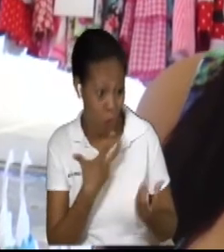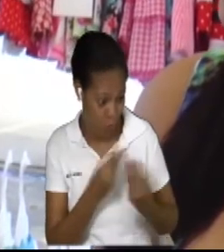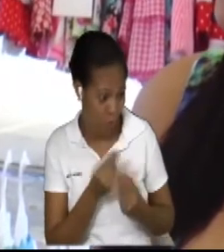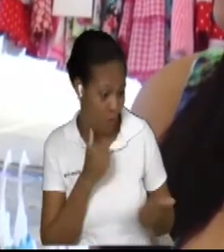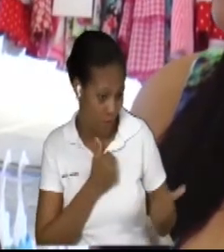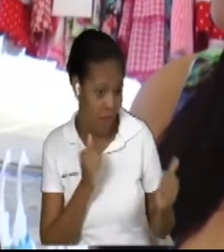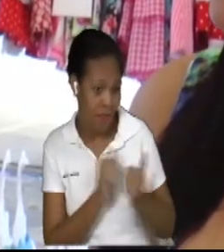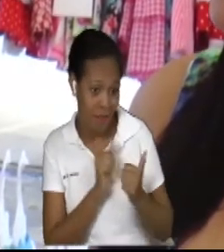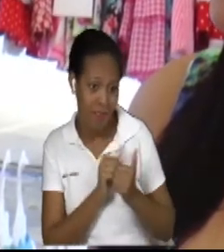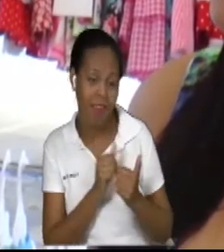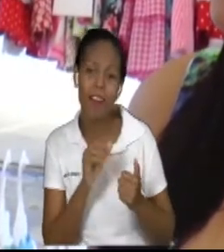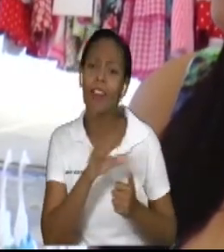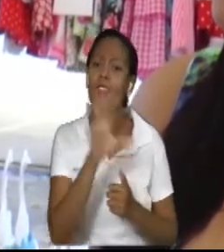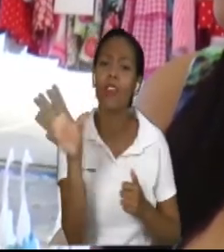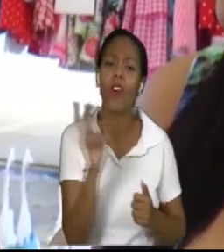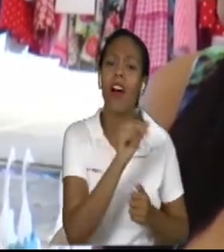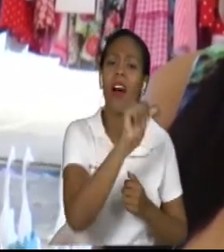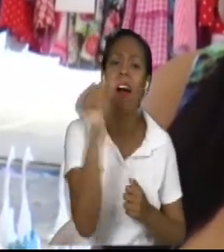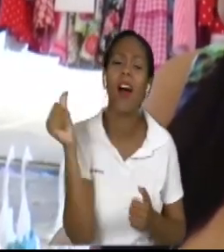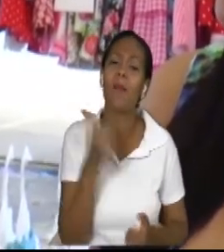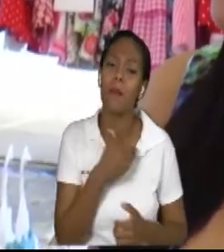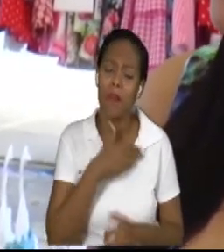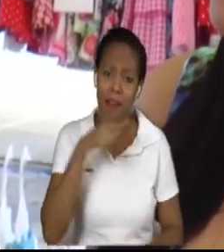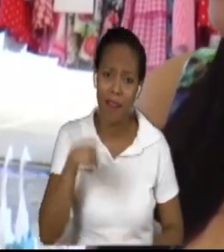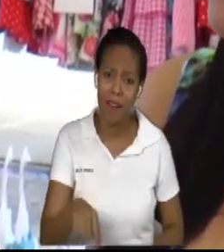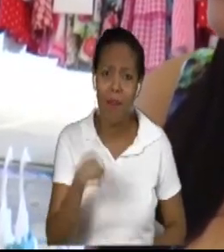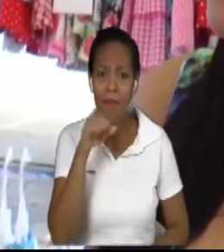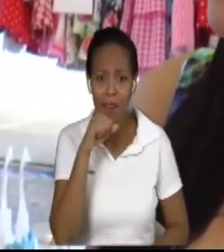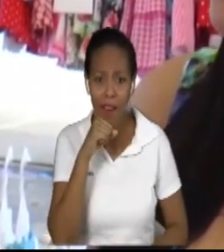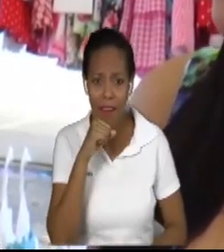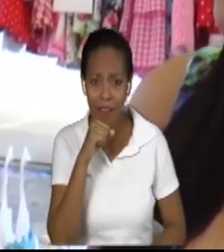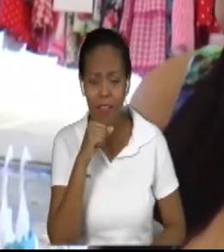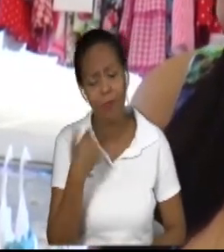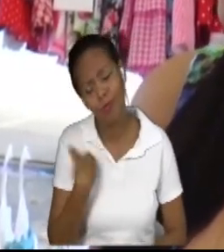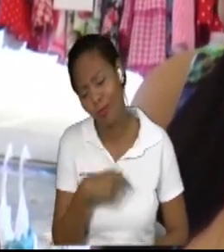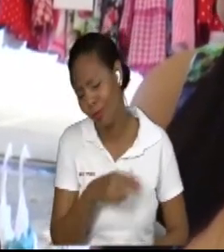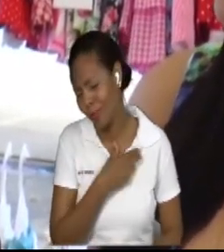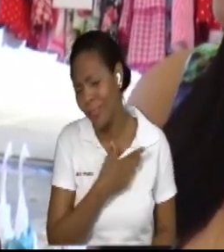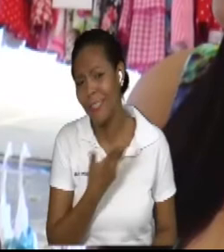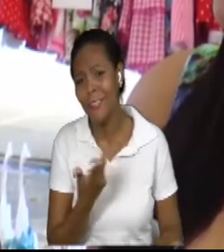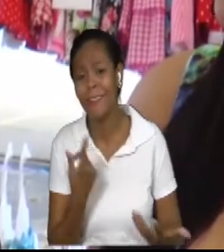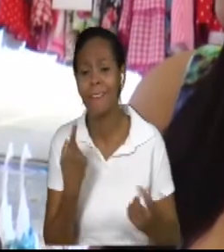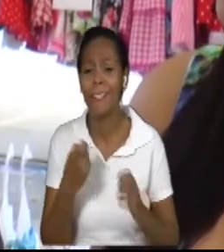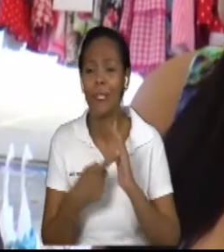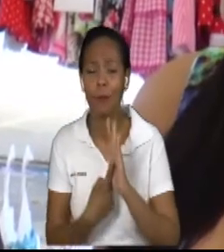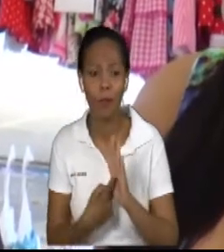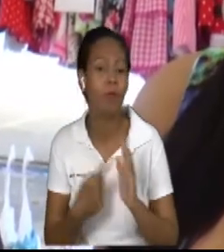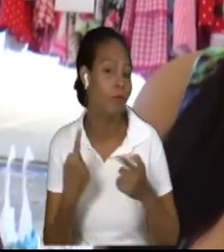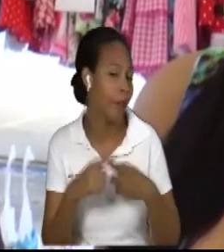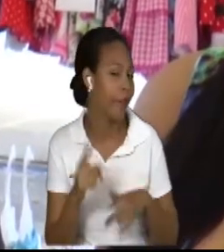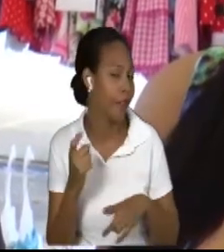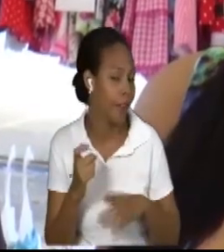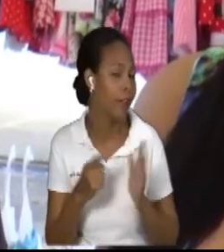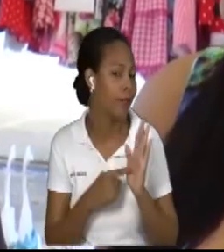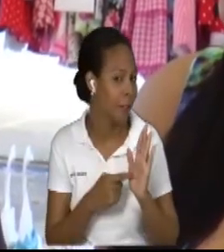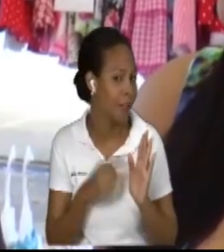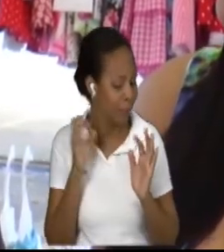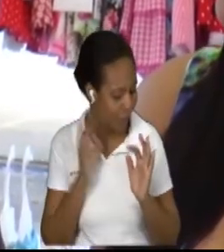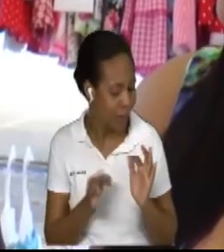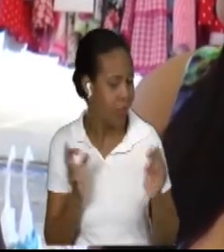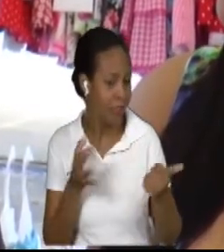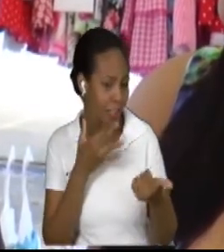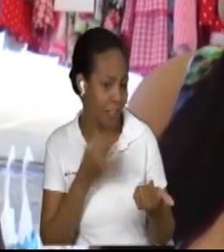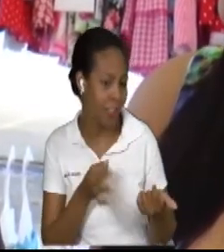Barranca Bermeja, les debemos todo, pero debemos demostrárselo. Por eso hoy queremos decirle que feliz día y